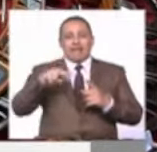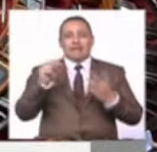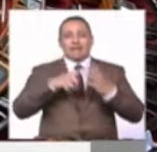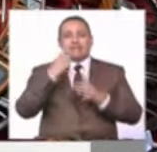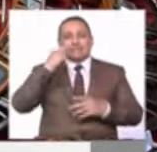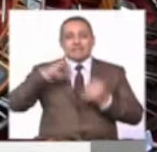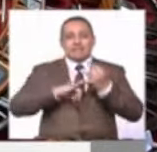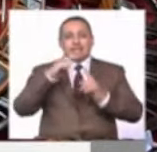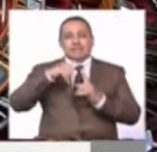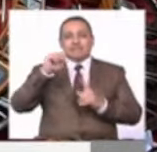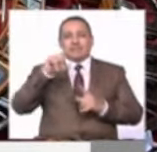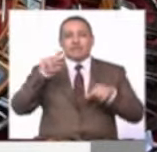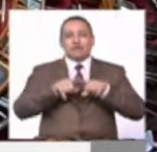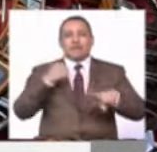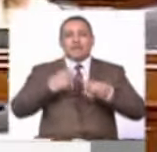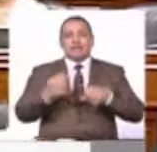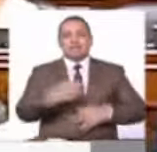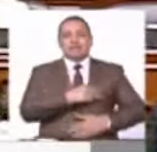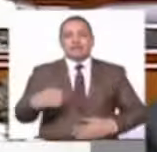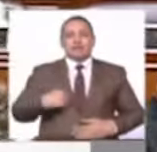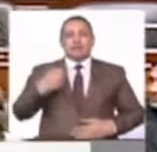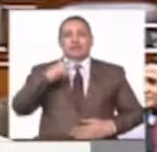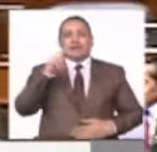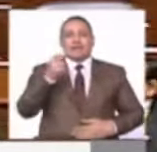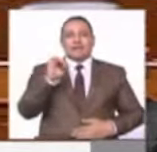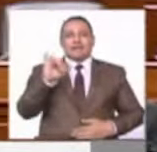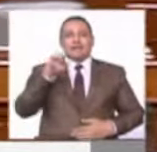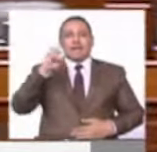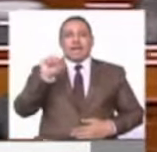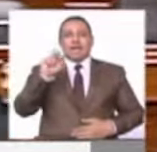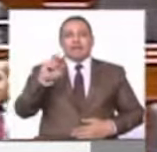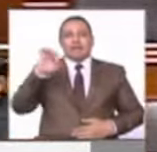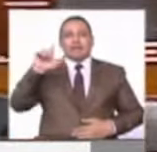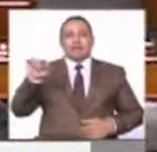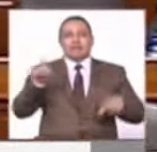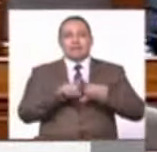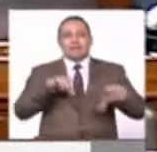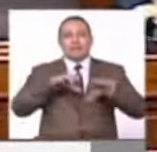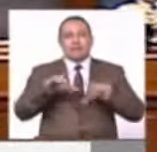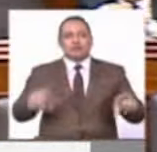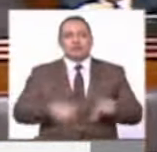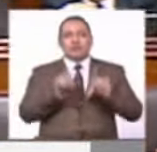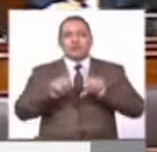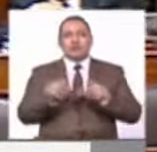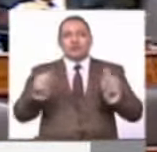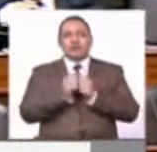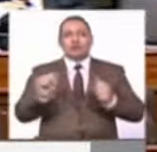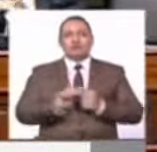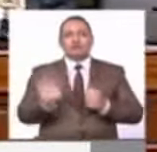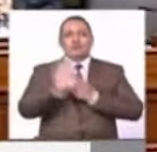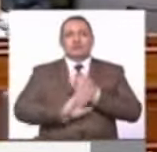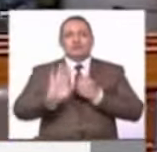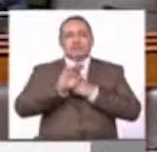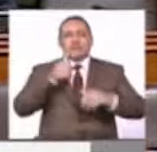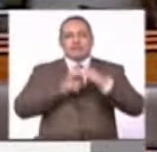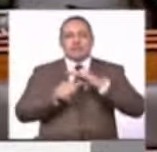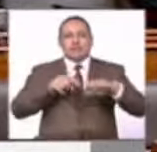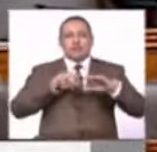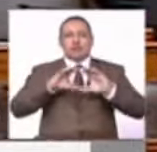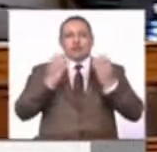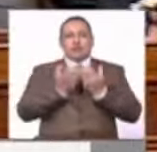Tello y el exmiembro Henry Ávila quienes han realizado su defensa ante la